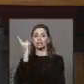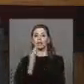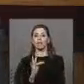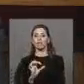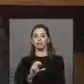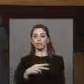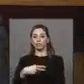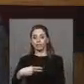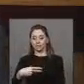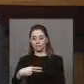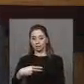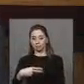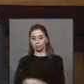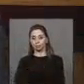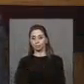FECH,